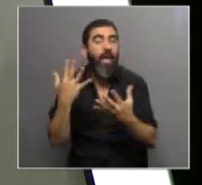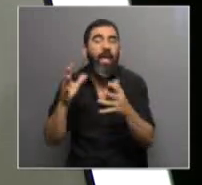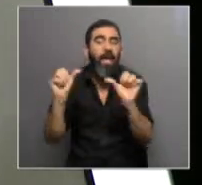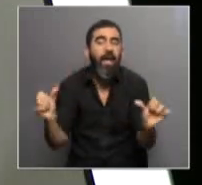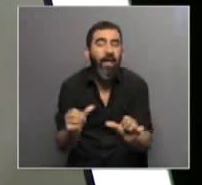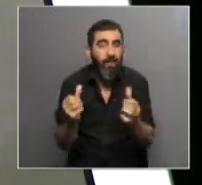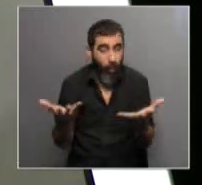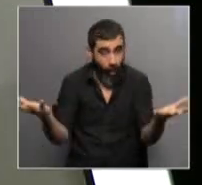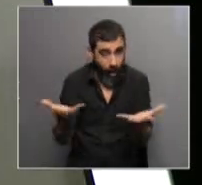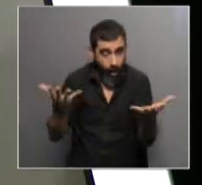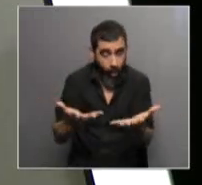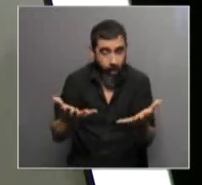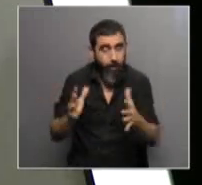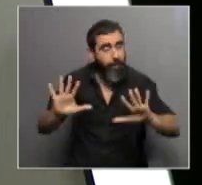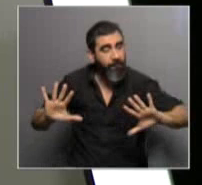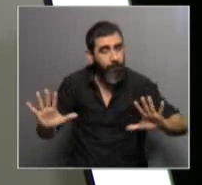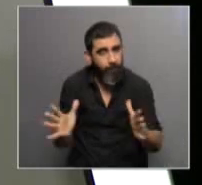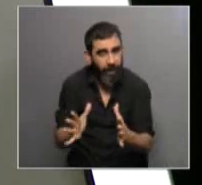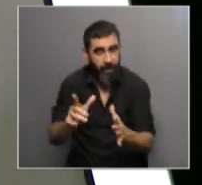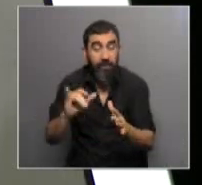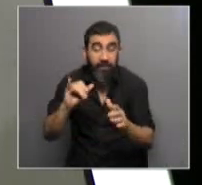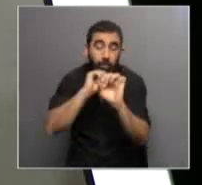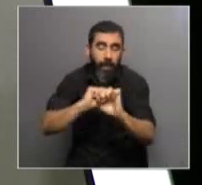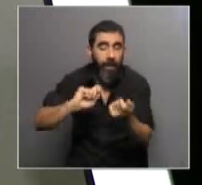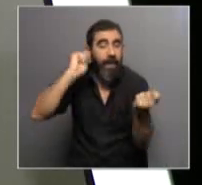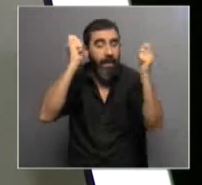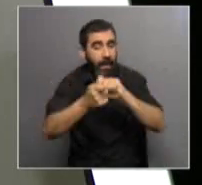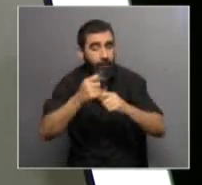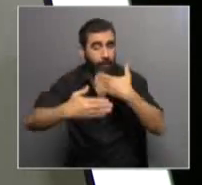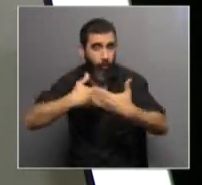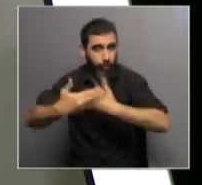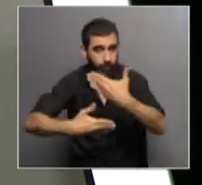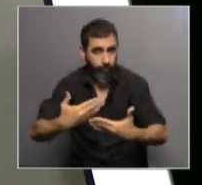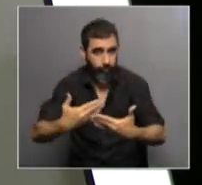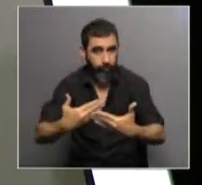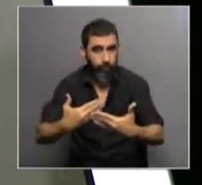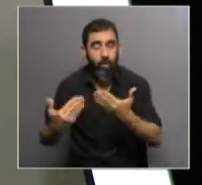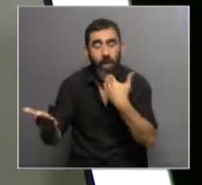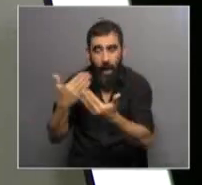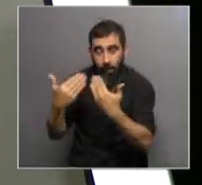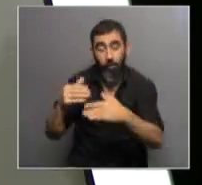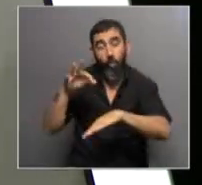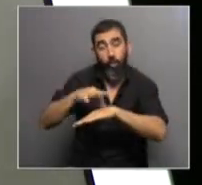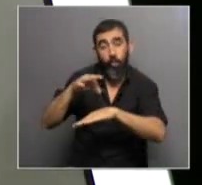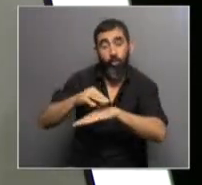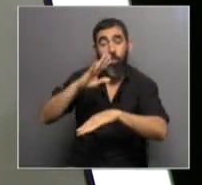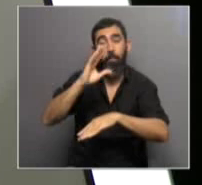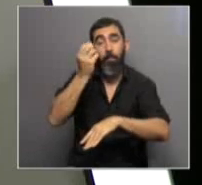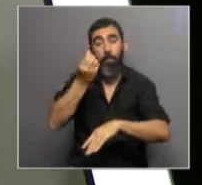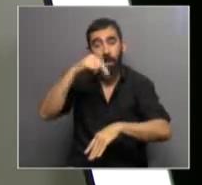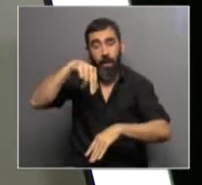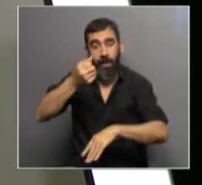estamos haciendo para detener y si es posible revertir este proceso luego conversamos con el doctor daniel panario